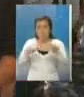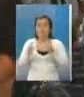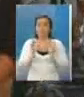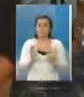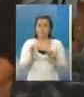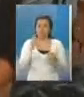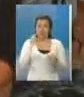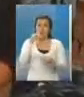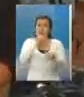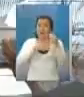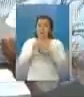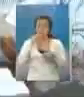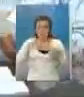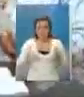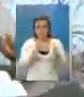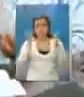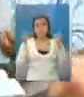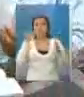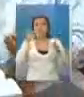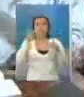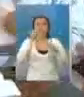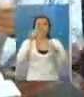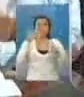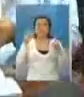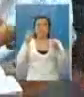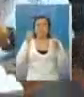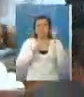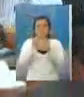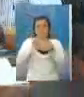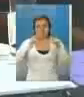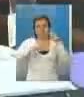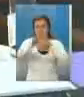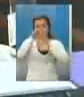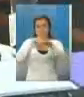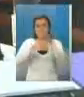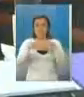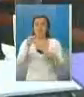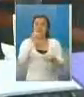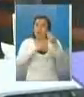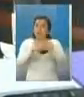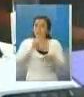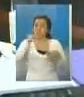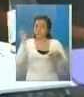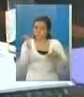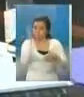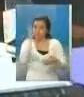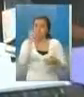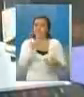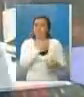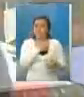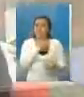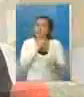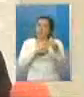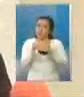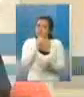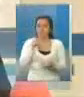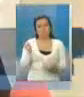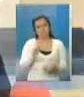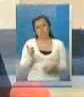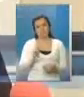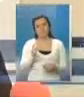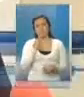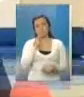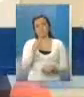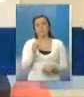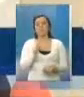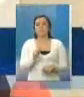El gobernante electo afirmó que entre las economías que están bajo la lupa se encuentra el renglón de asesores. No nos parece que